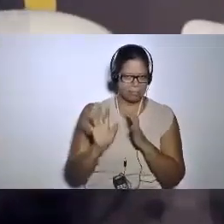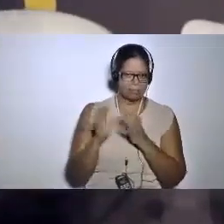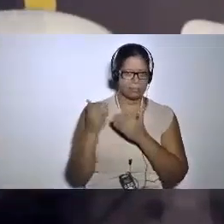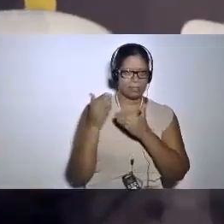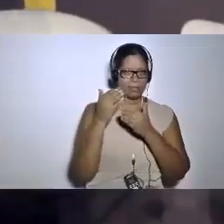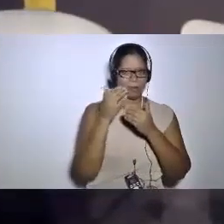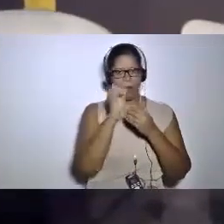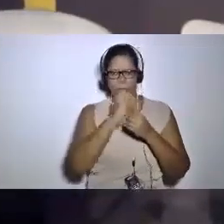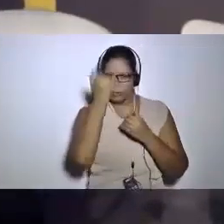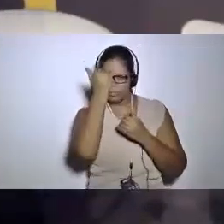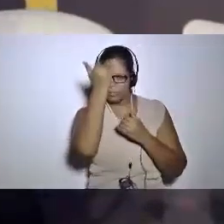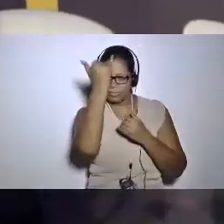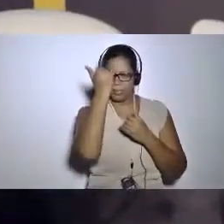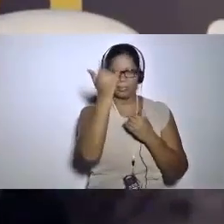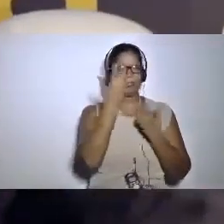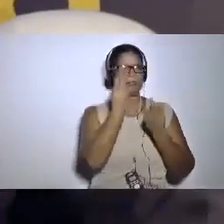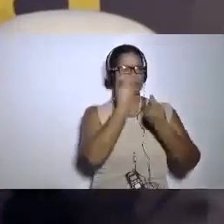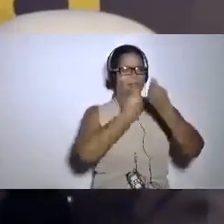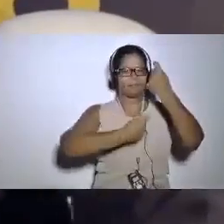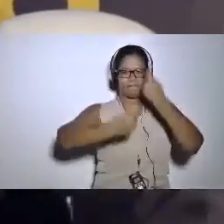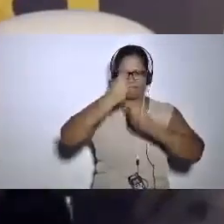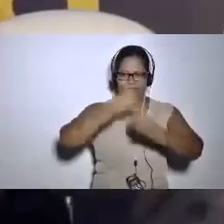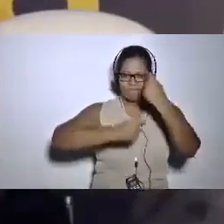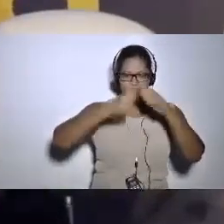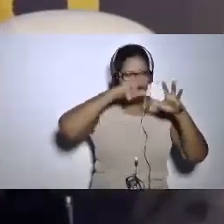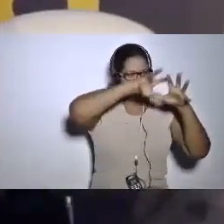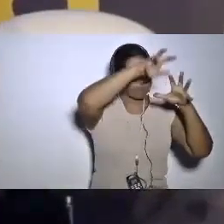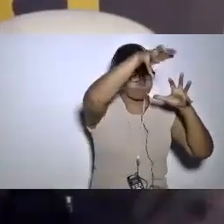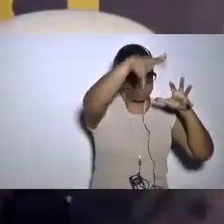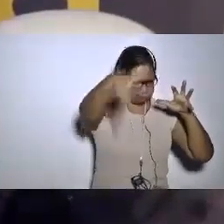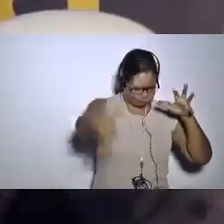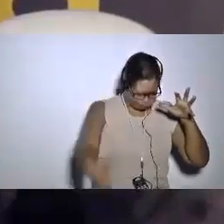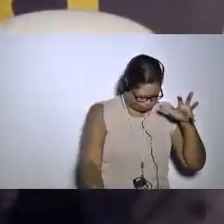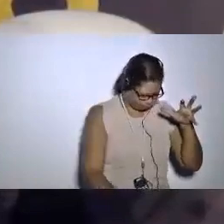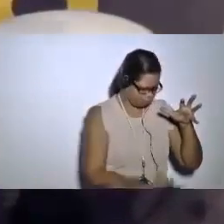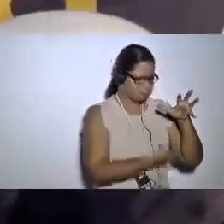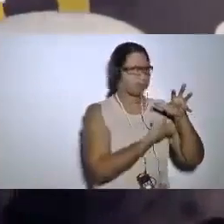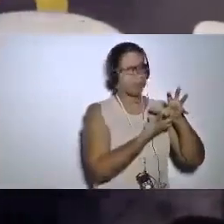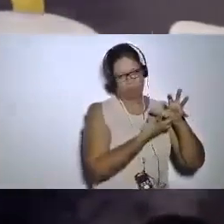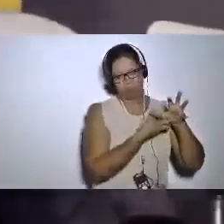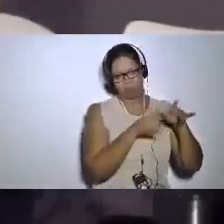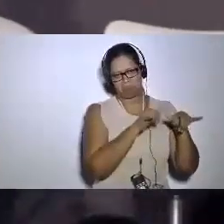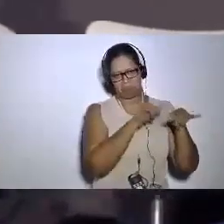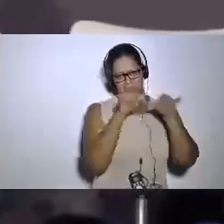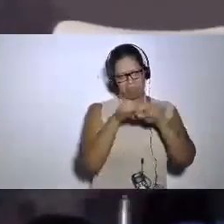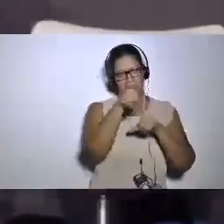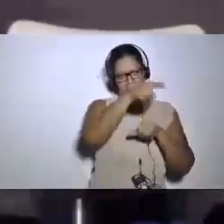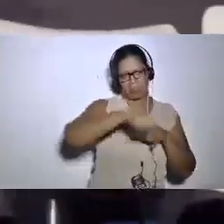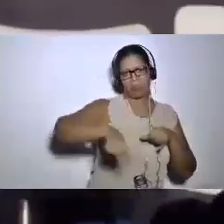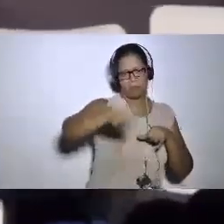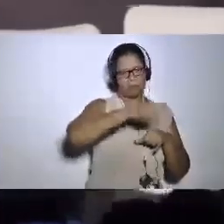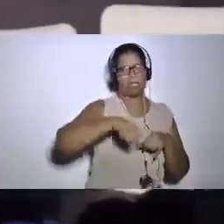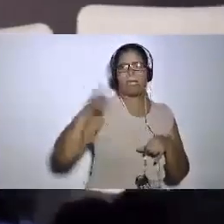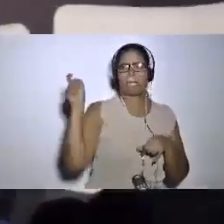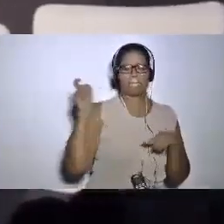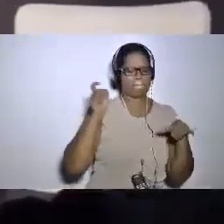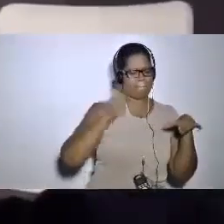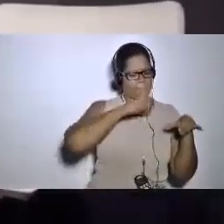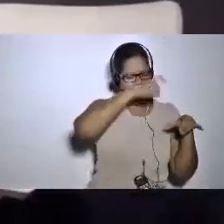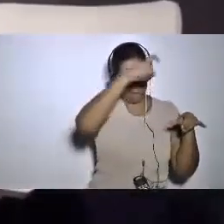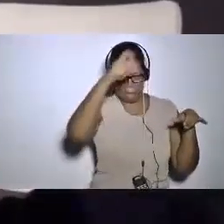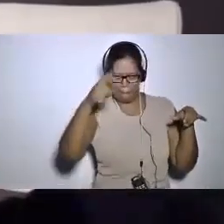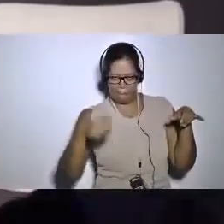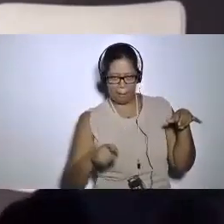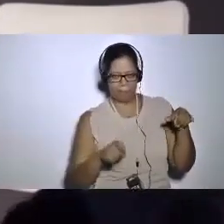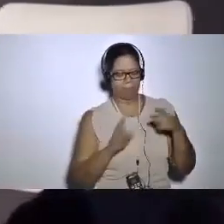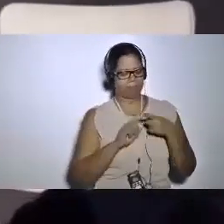economistas. Tiene la economía global, que puede tener estas compañías multinacionales y personas como ustedes que viajan alrededor del mundo, aquella